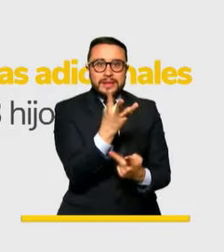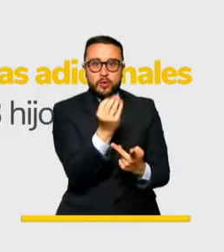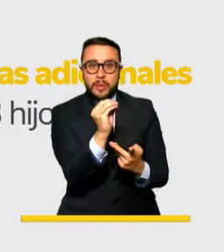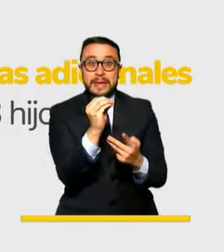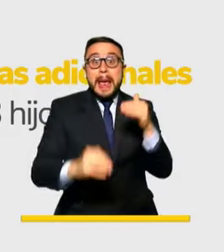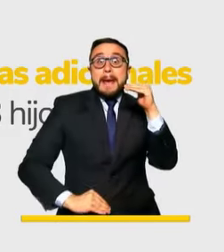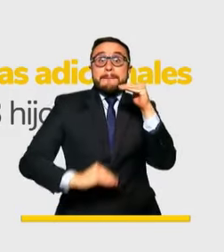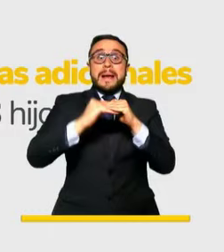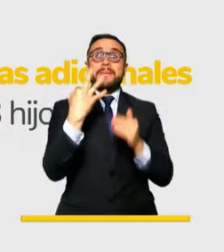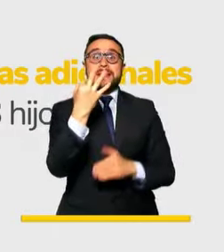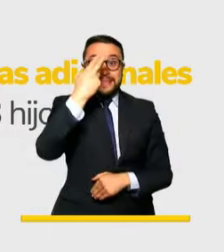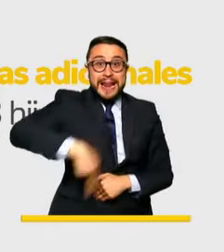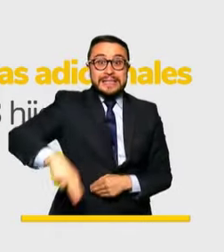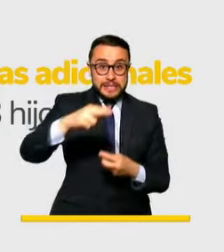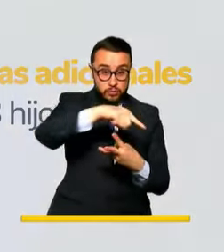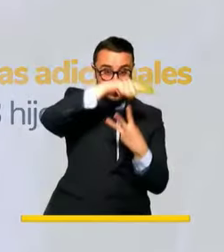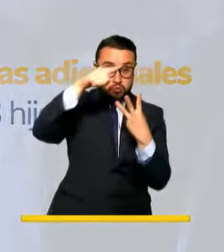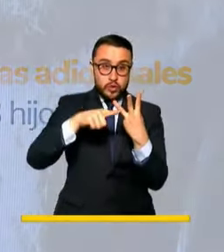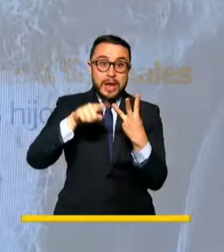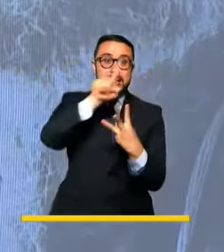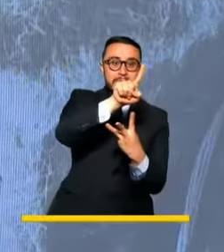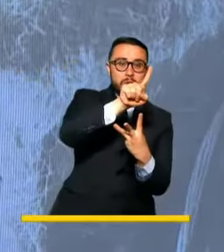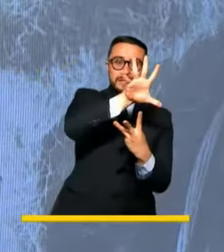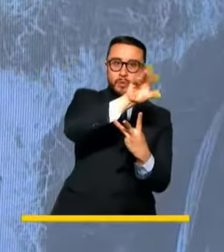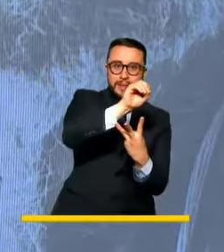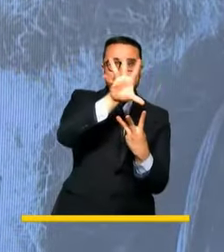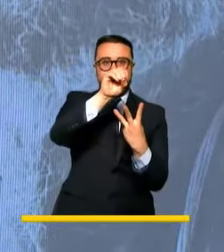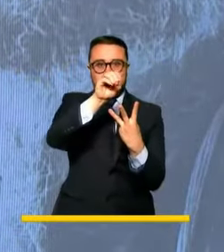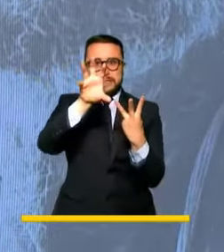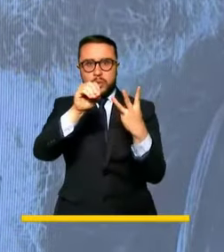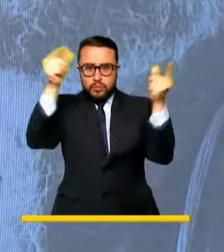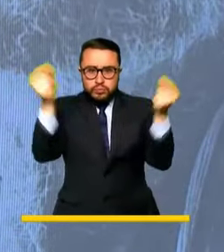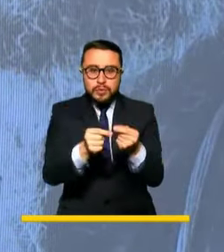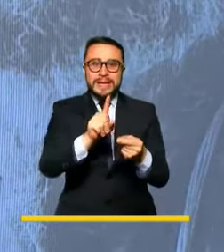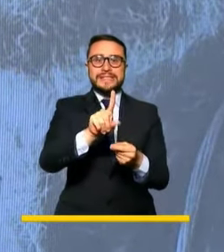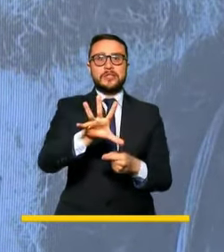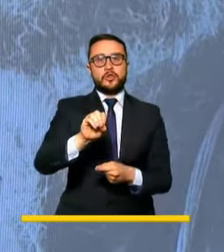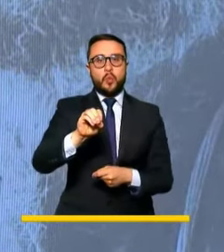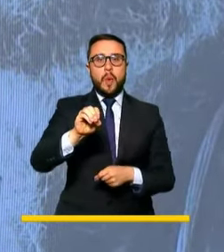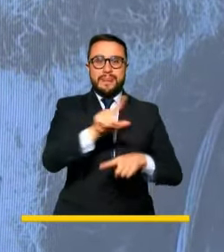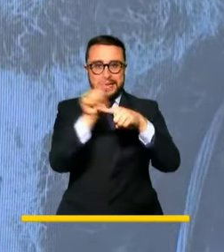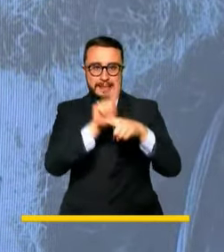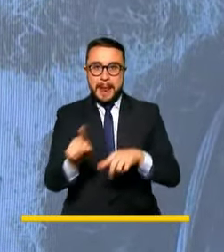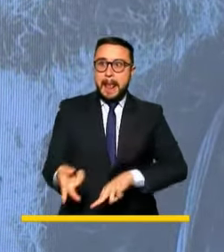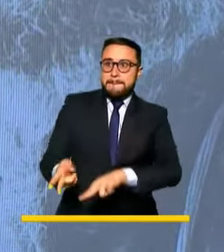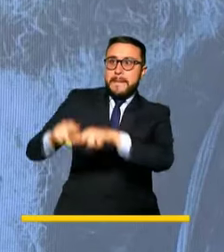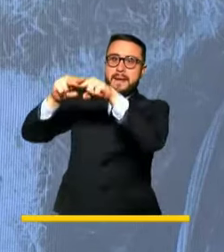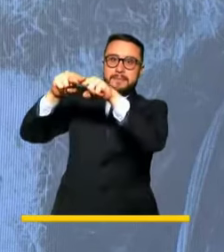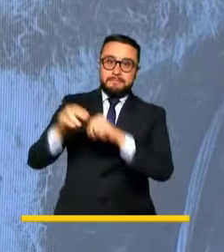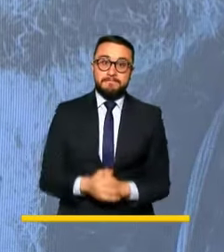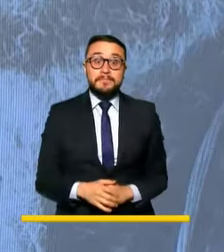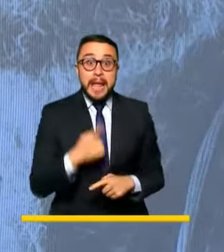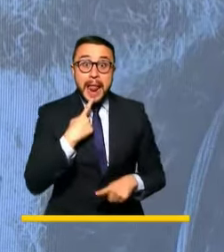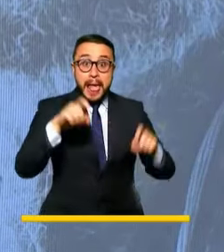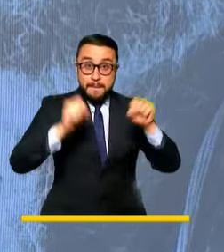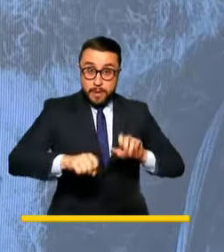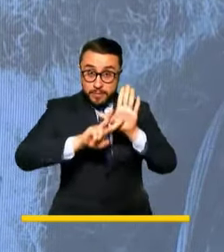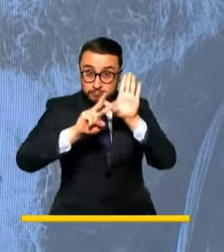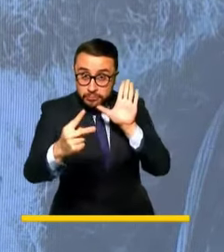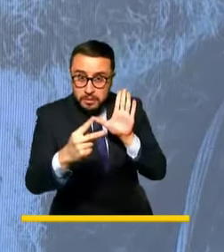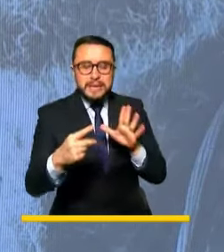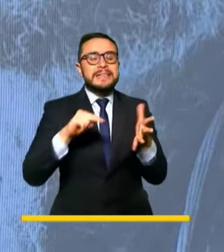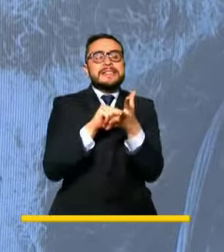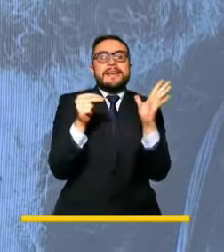hijos ciento cincuenta semanas. La aprobación de esta reforma dignificará la vida de